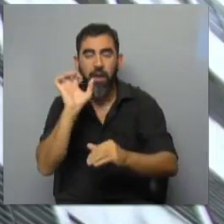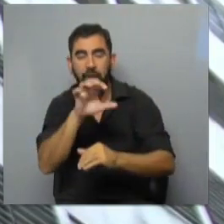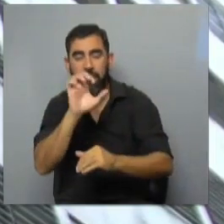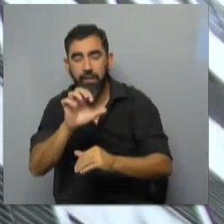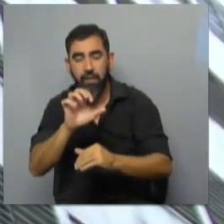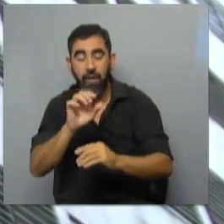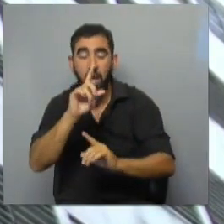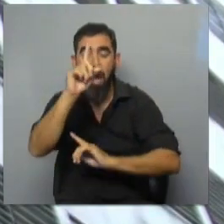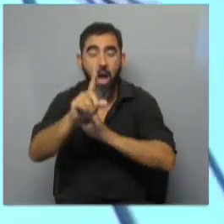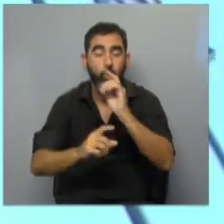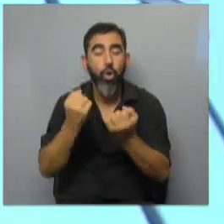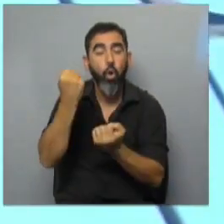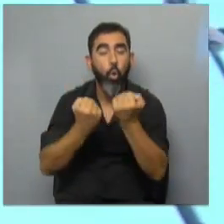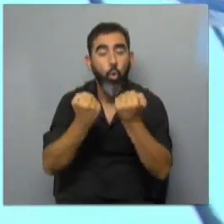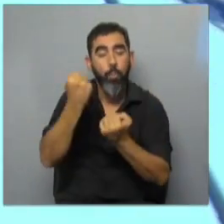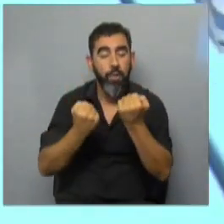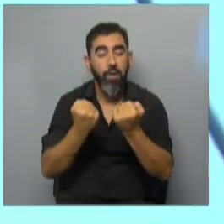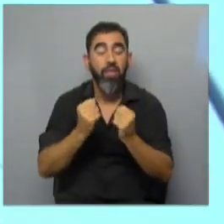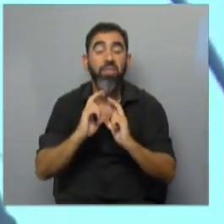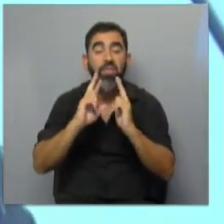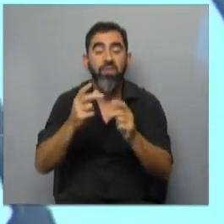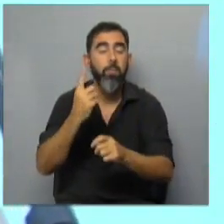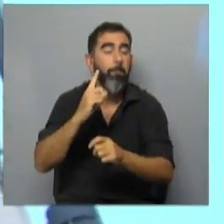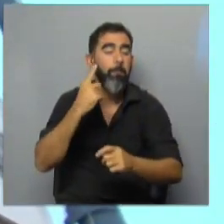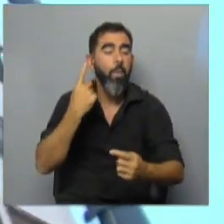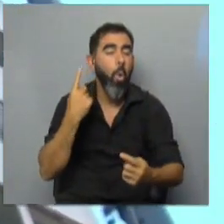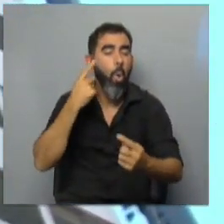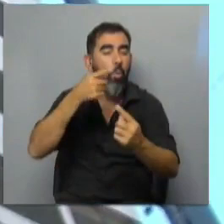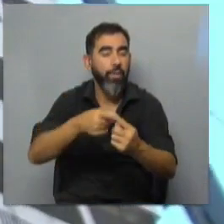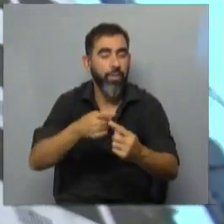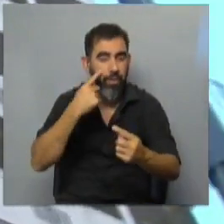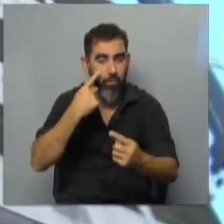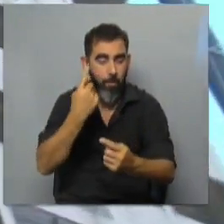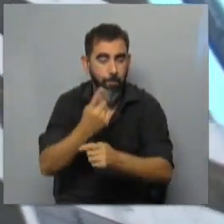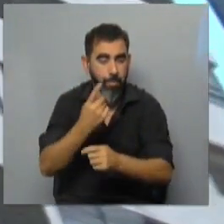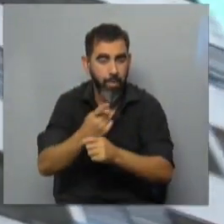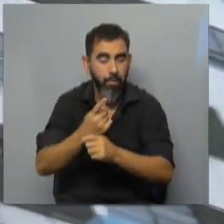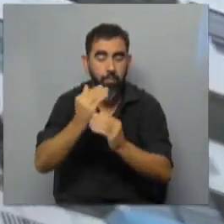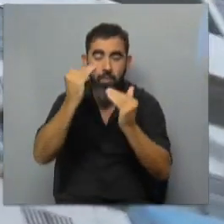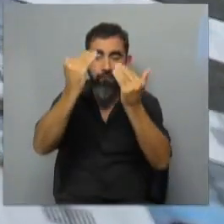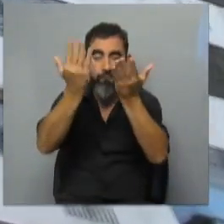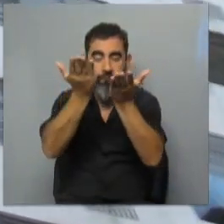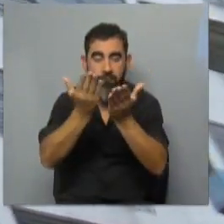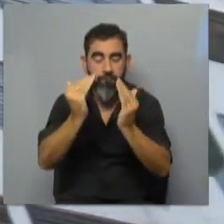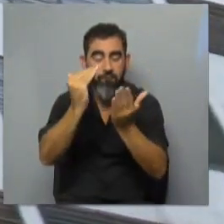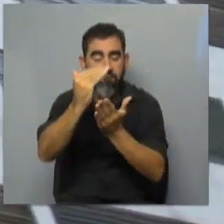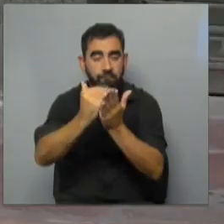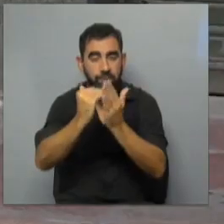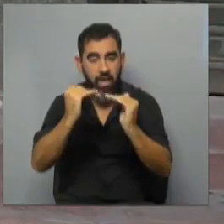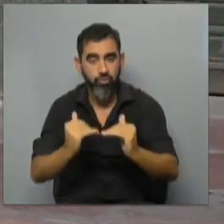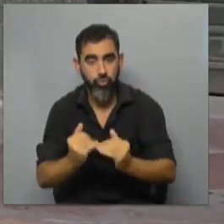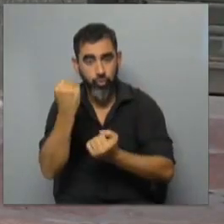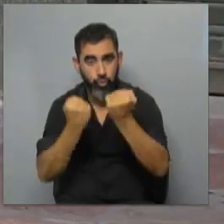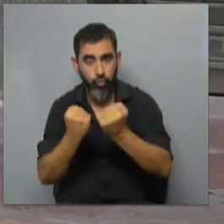esgrimidas por algunos economistas la bata afirmó que el principal objetivo del banco central es bajar la inflación y que la medida está